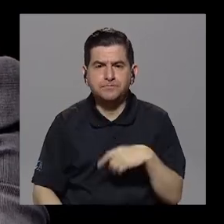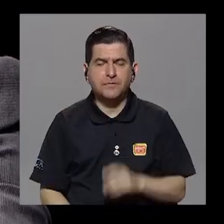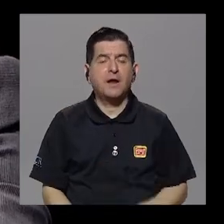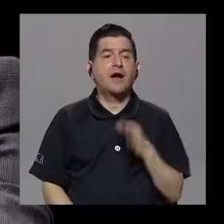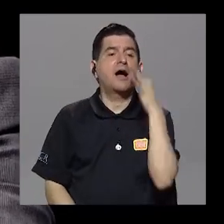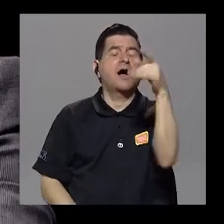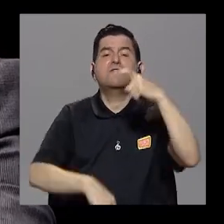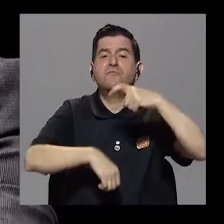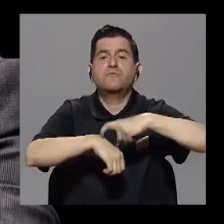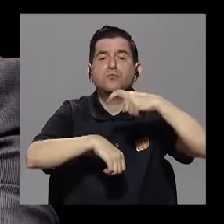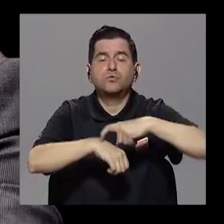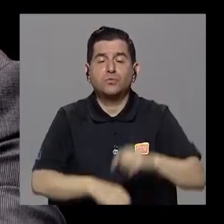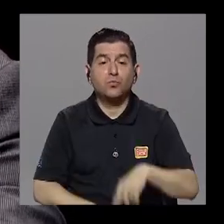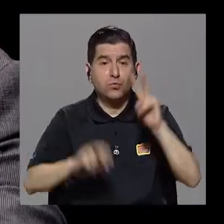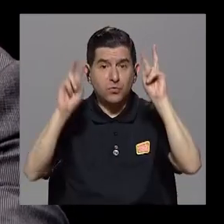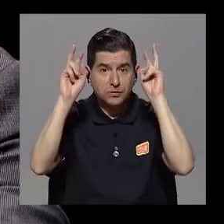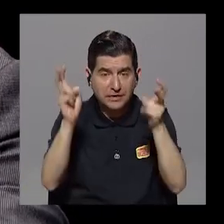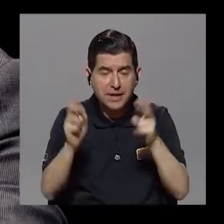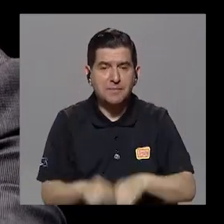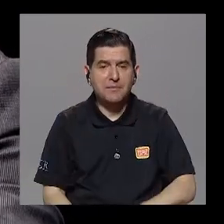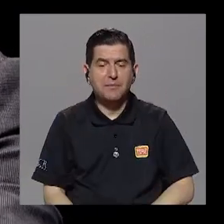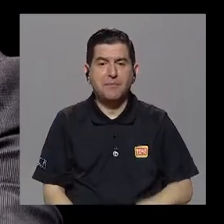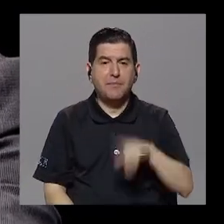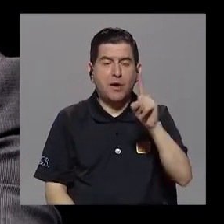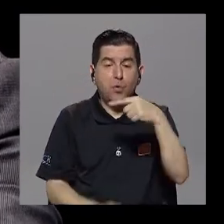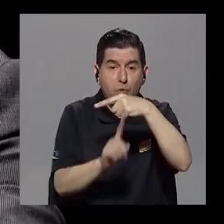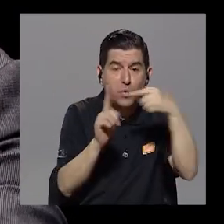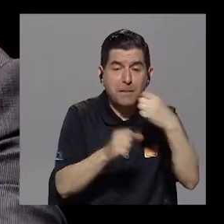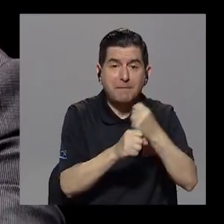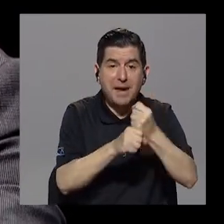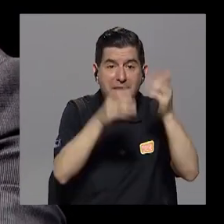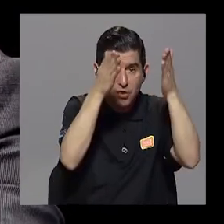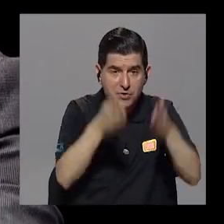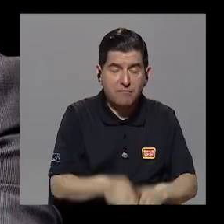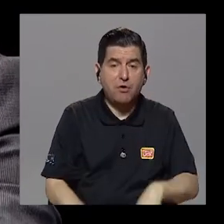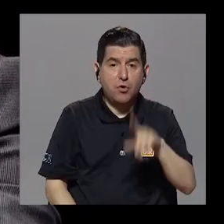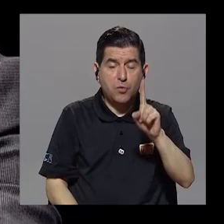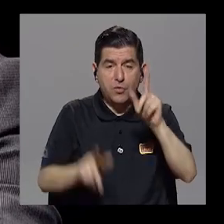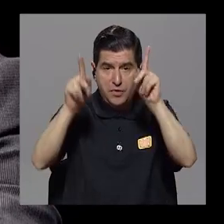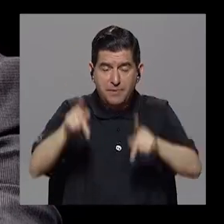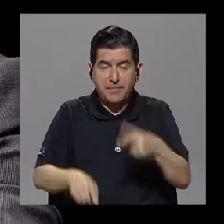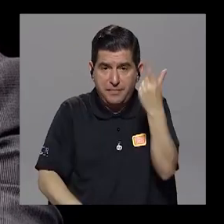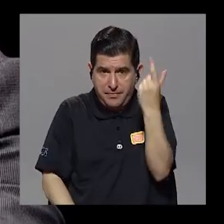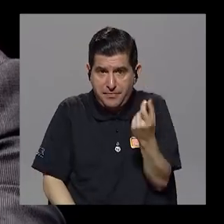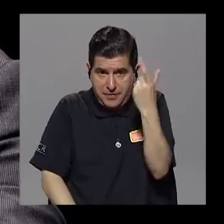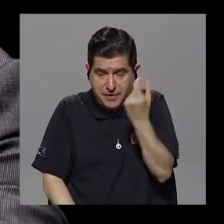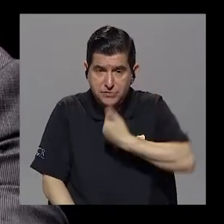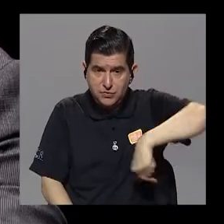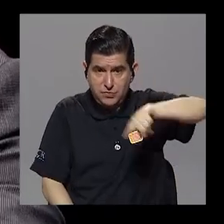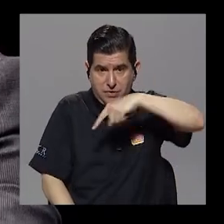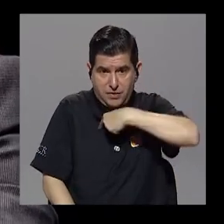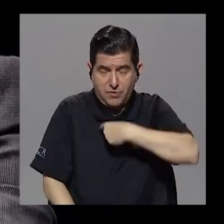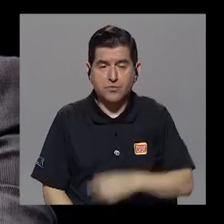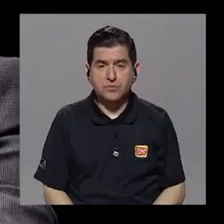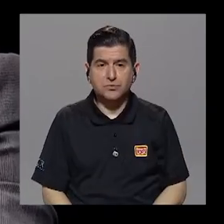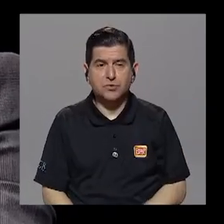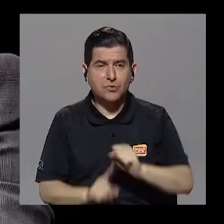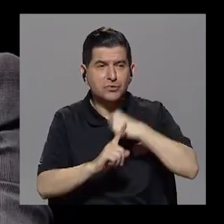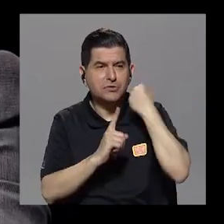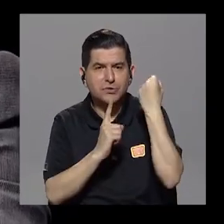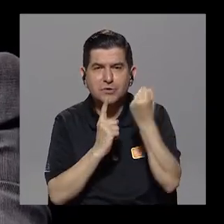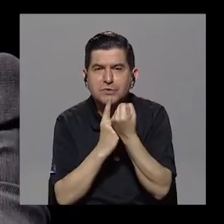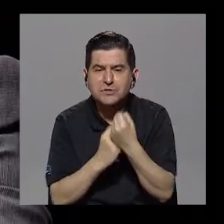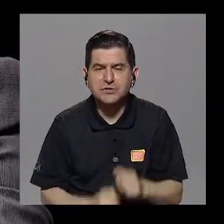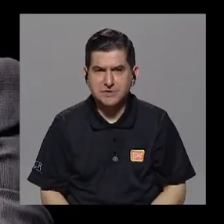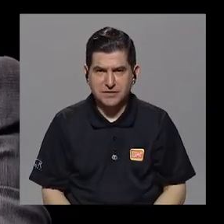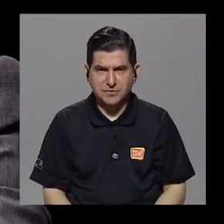que para el largo plazo, por este tema del 1.5 trabajadores por cada pensionado, vamos a converger